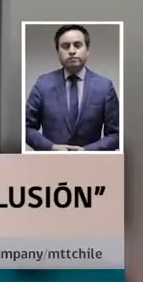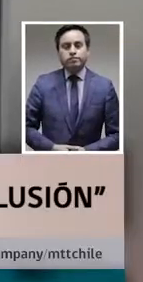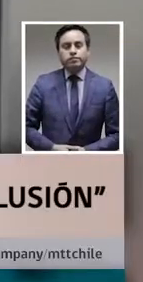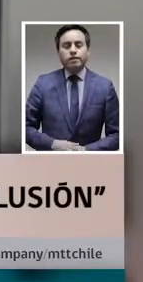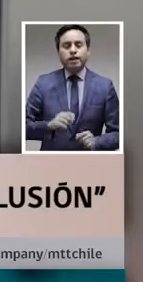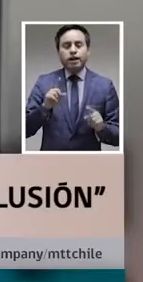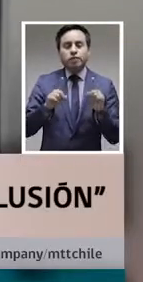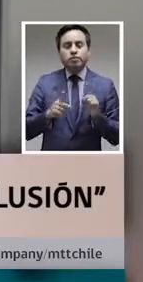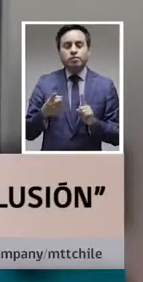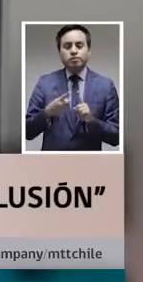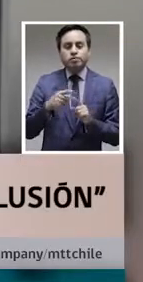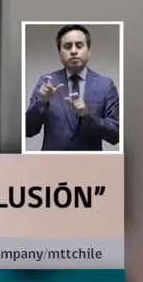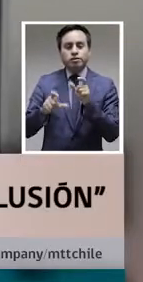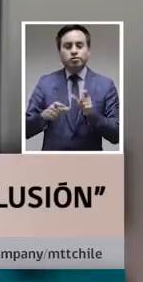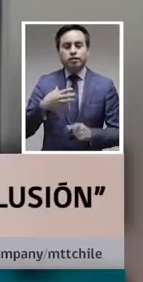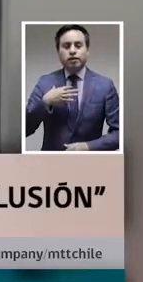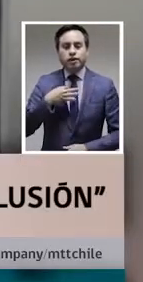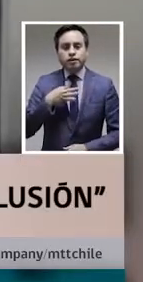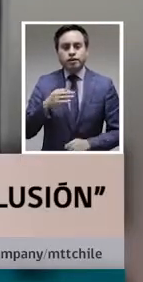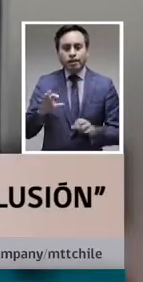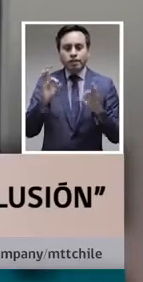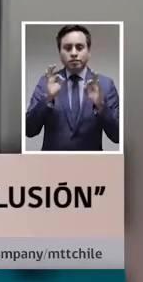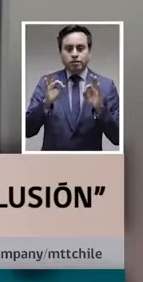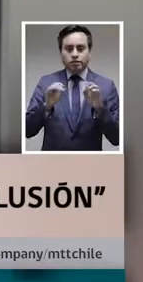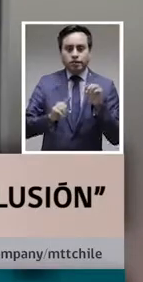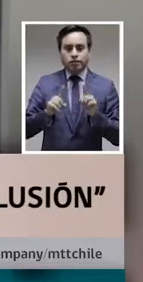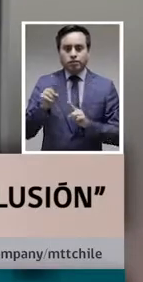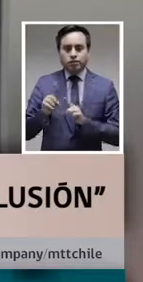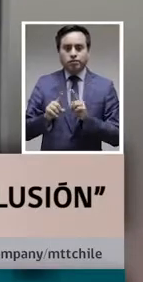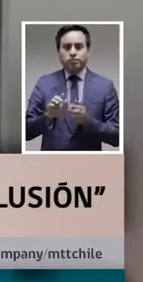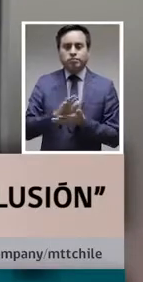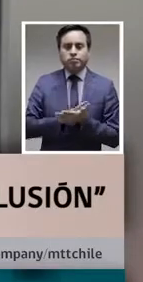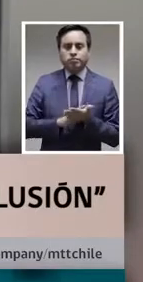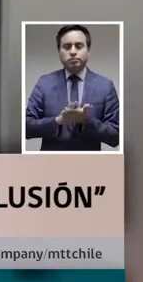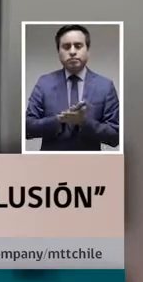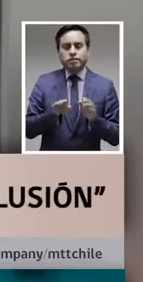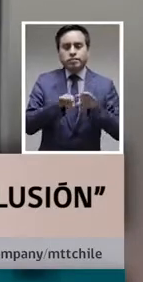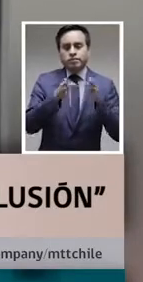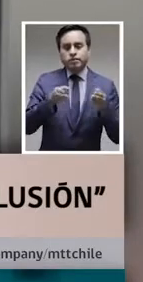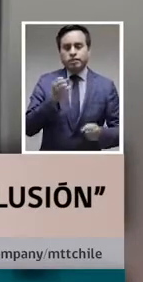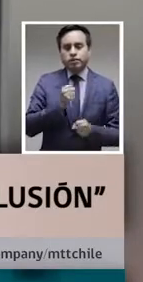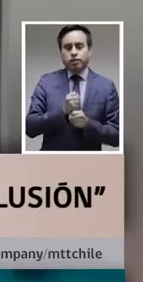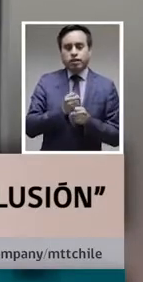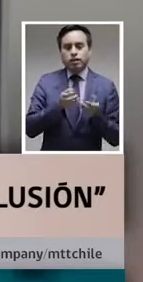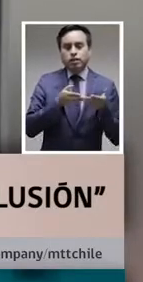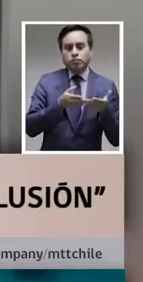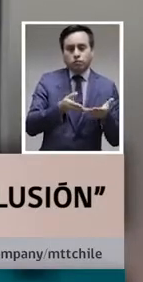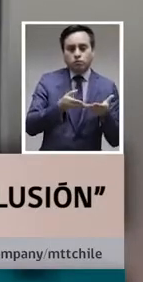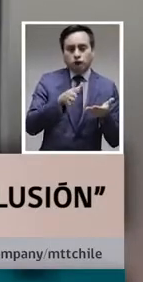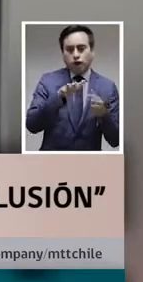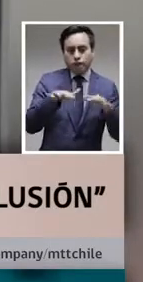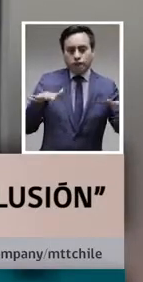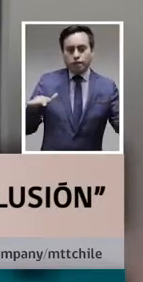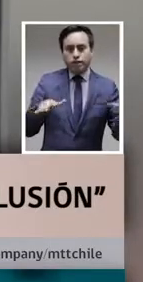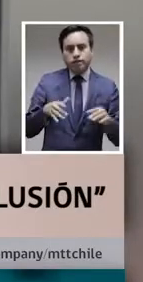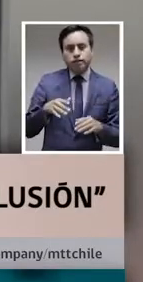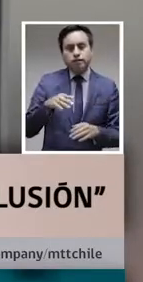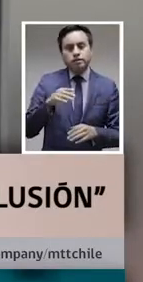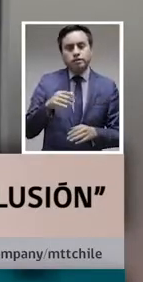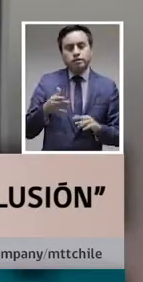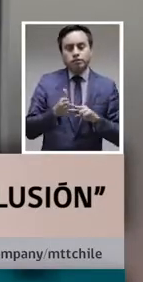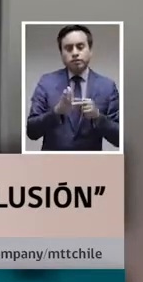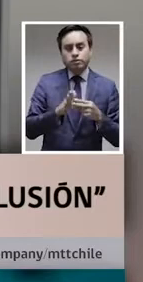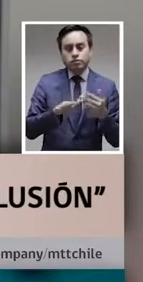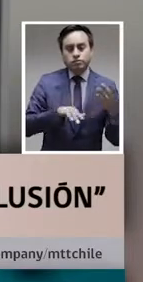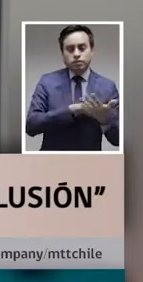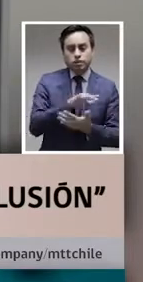Algunas participaciones ciudadanas son más específicas. Es el caso de la Mesa Laboral Portuaria. Después de los conflictos